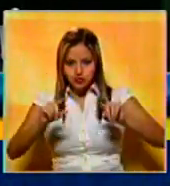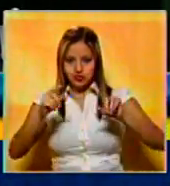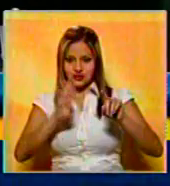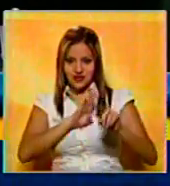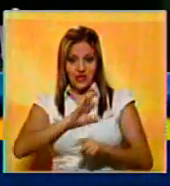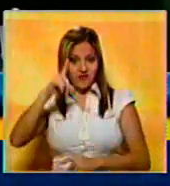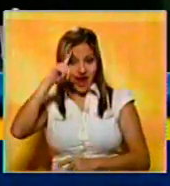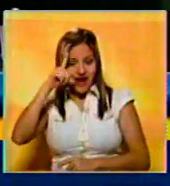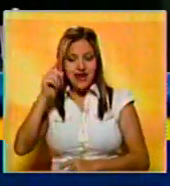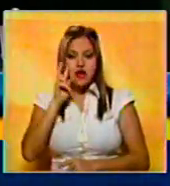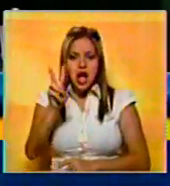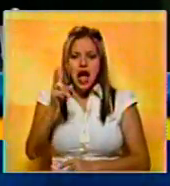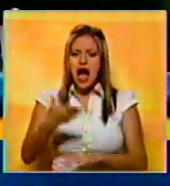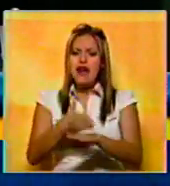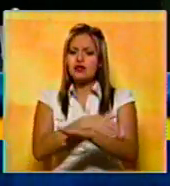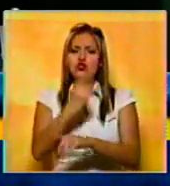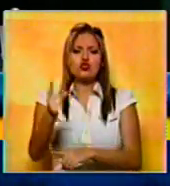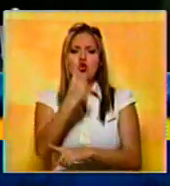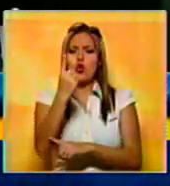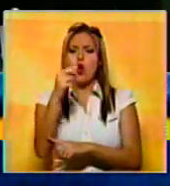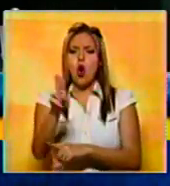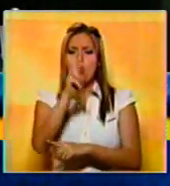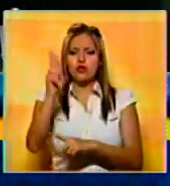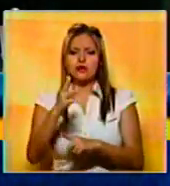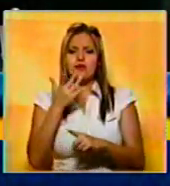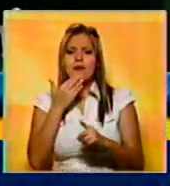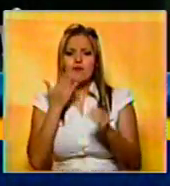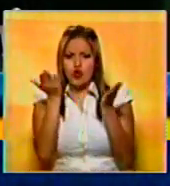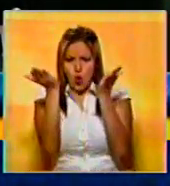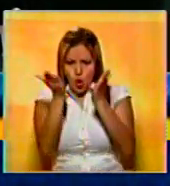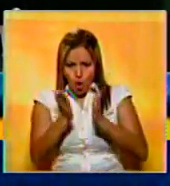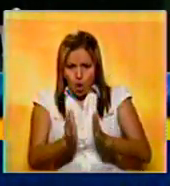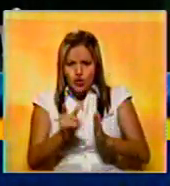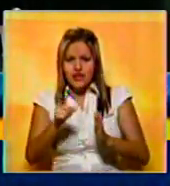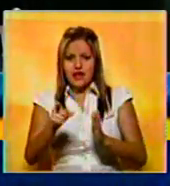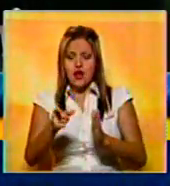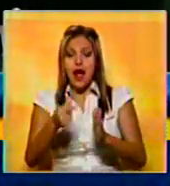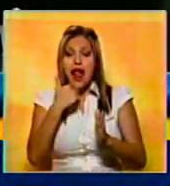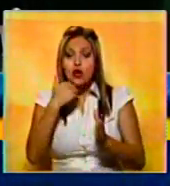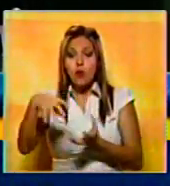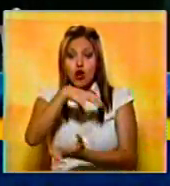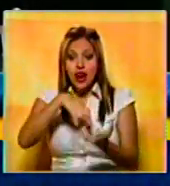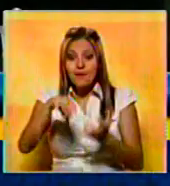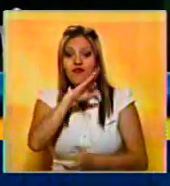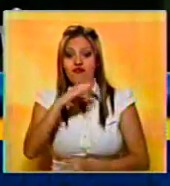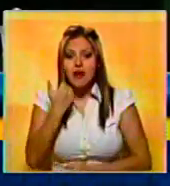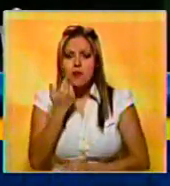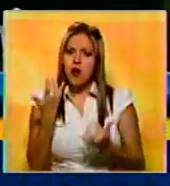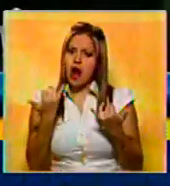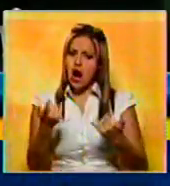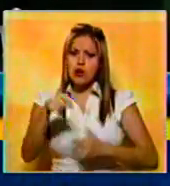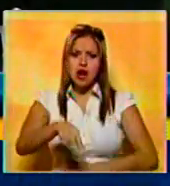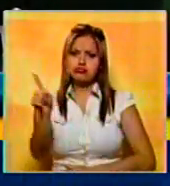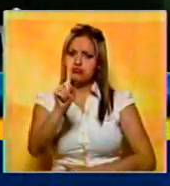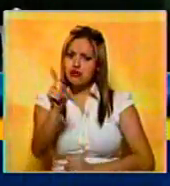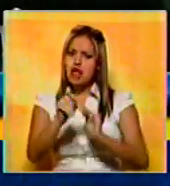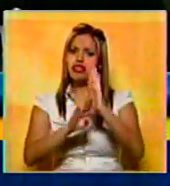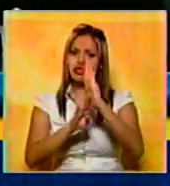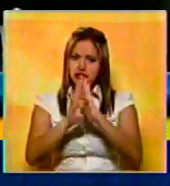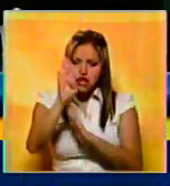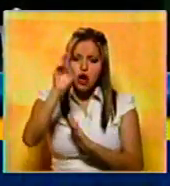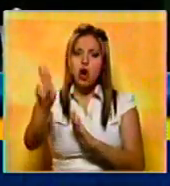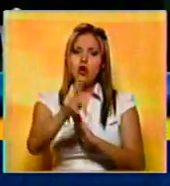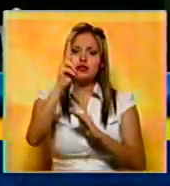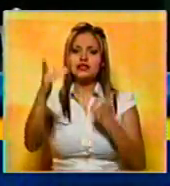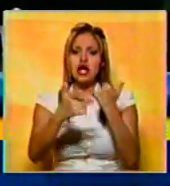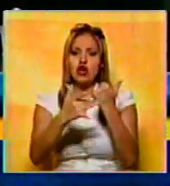hacía solamente en pacientes que tenían úteros prolapsados. Hoy en día hemos desarrollado técnicas para la extracción del